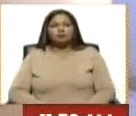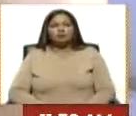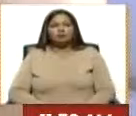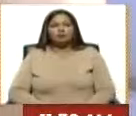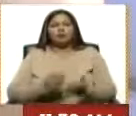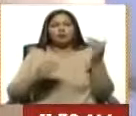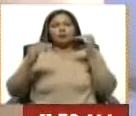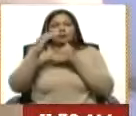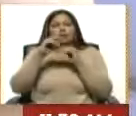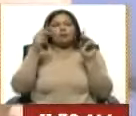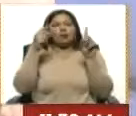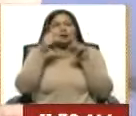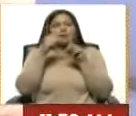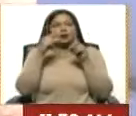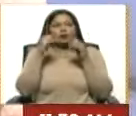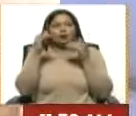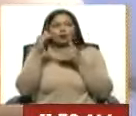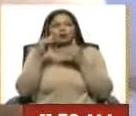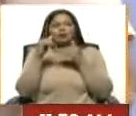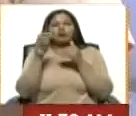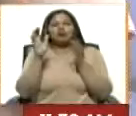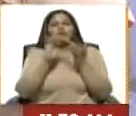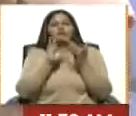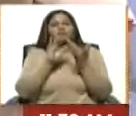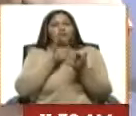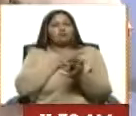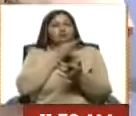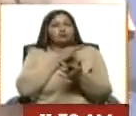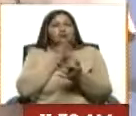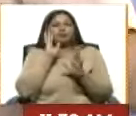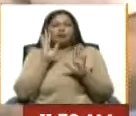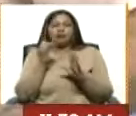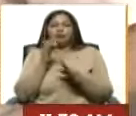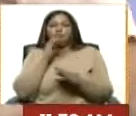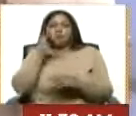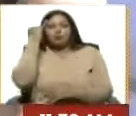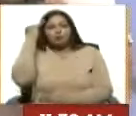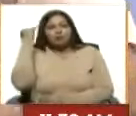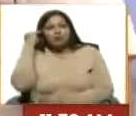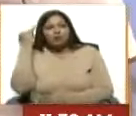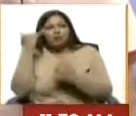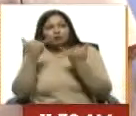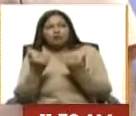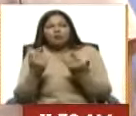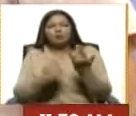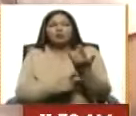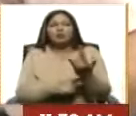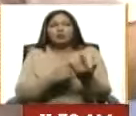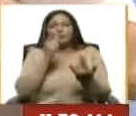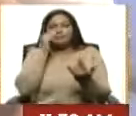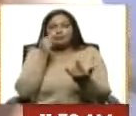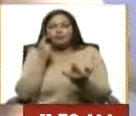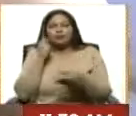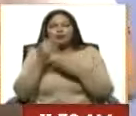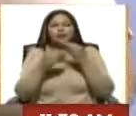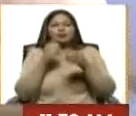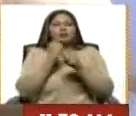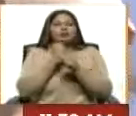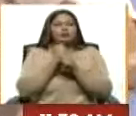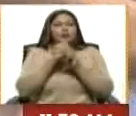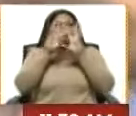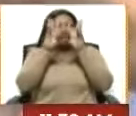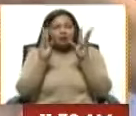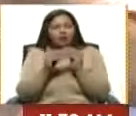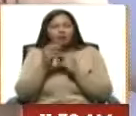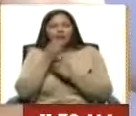posicionar la palabra en la conversación de las redes sociales. Entonces, no seamos inocentes tampoco, y sobre todo a mis hermanos y hermanas que hacen ese trabajo de contenidos